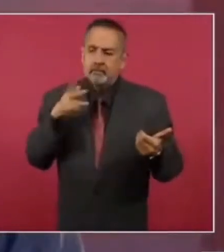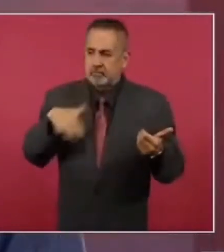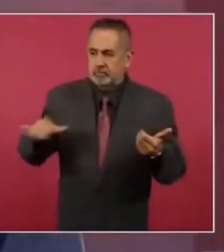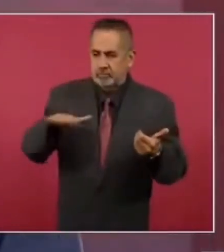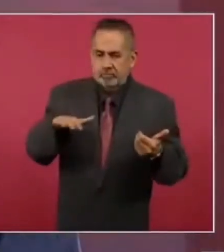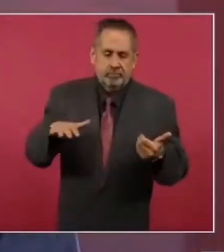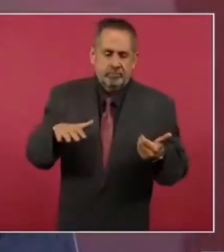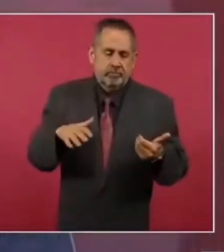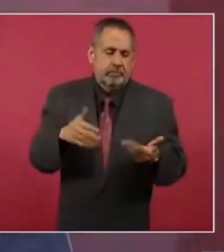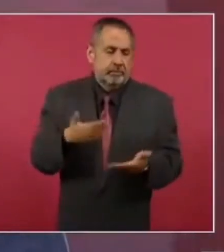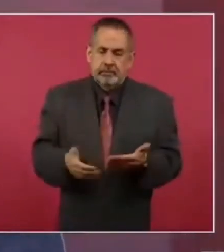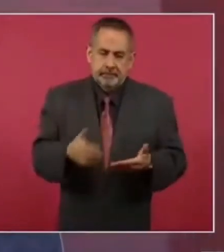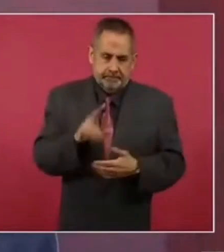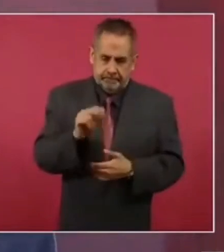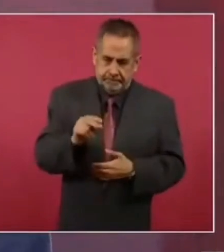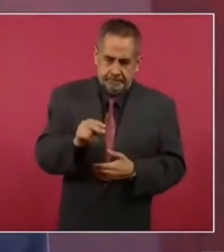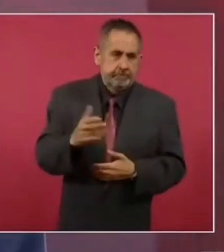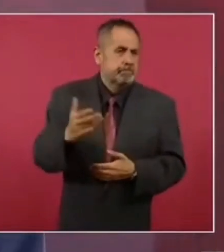el presidente